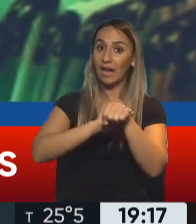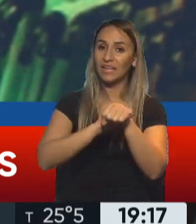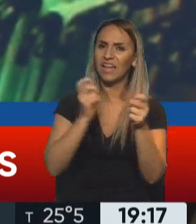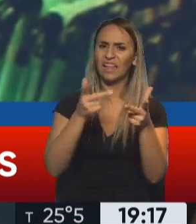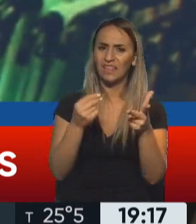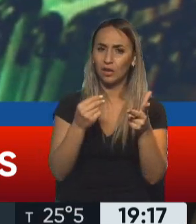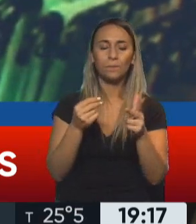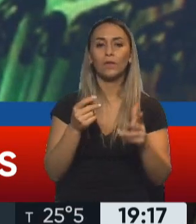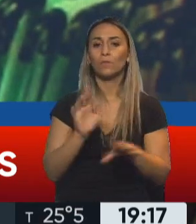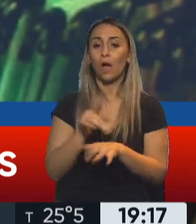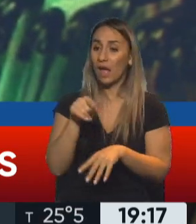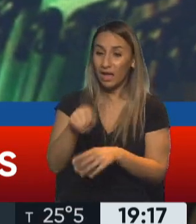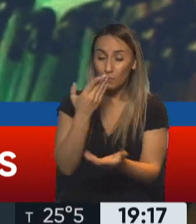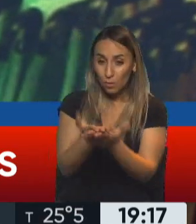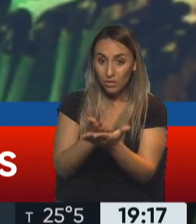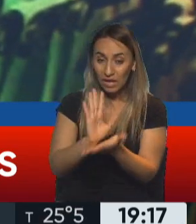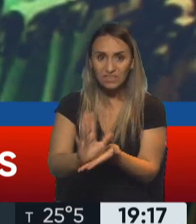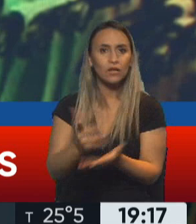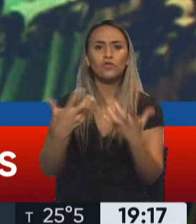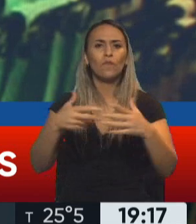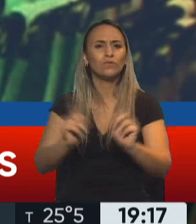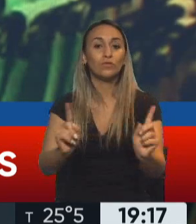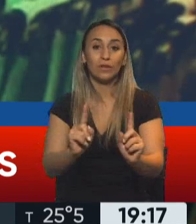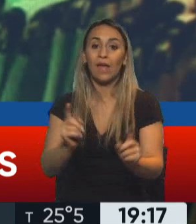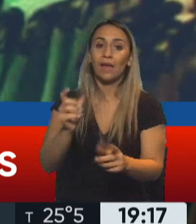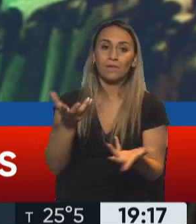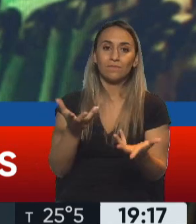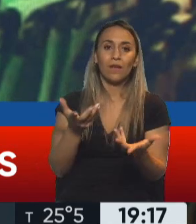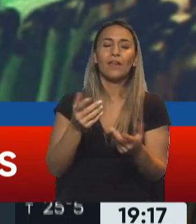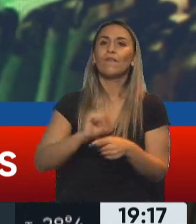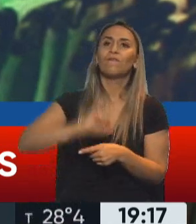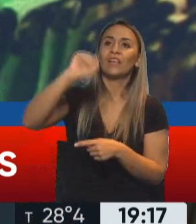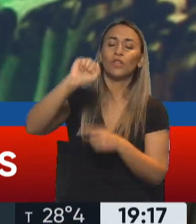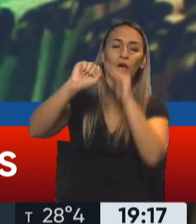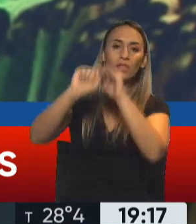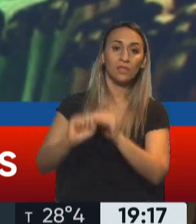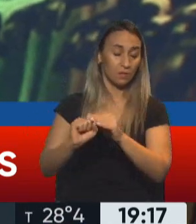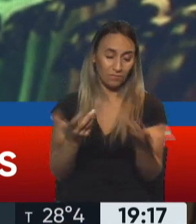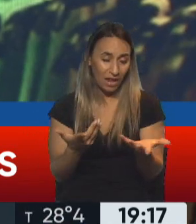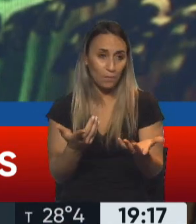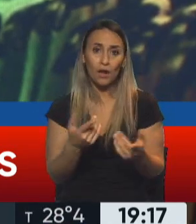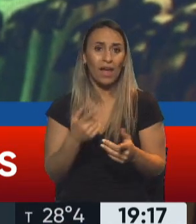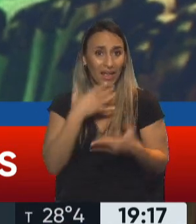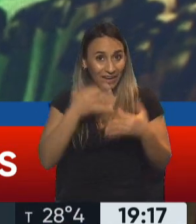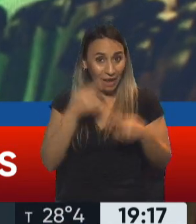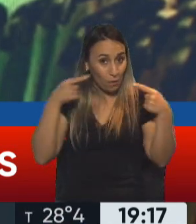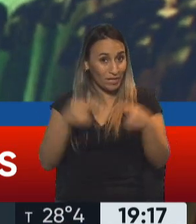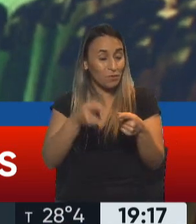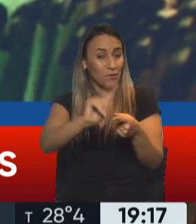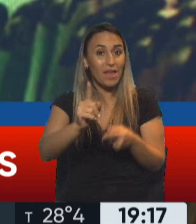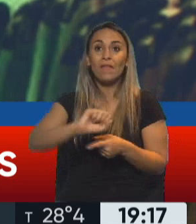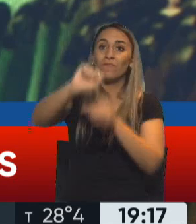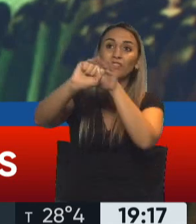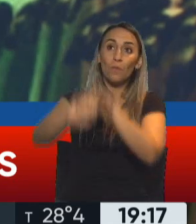de, no, esto no funciona, esto generalmente no tiene impacto en la inflación. Bueno, es que no tiene impacto en la inflación, ¿no? Porque no busca justamente solucionar el problema de la